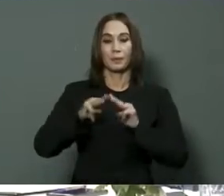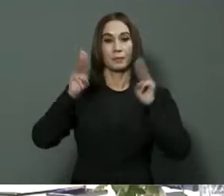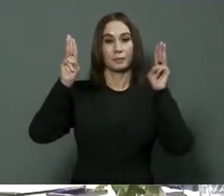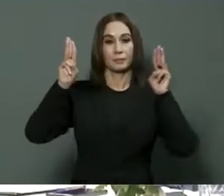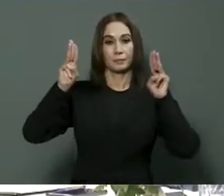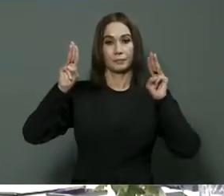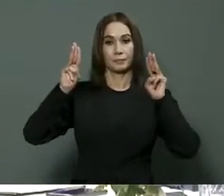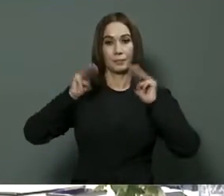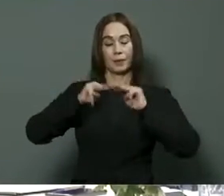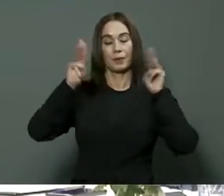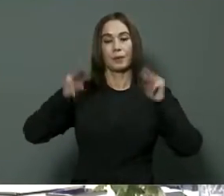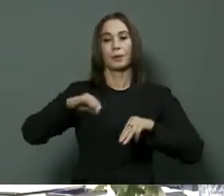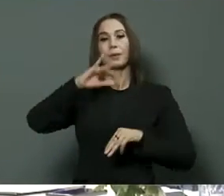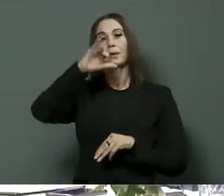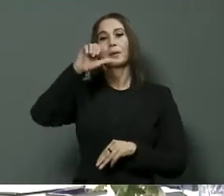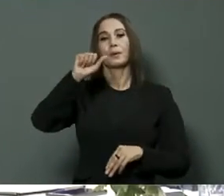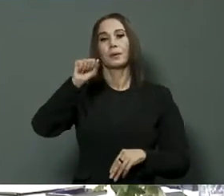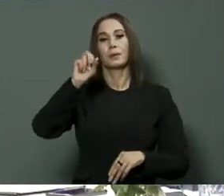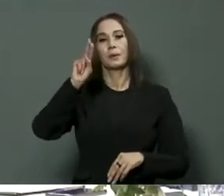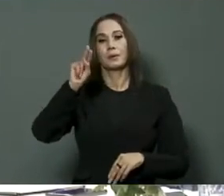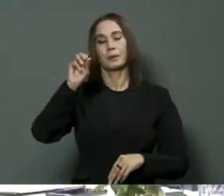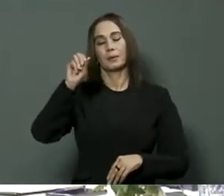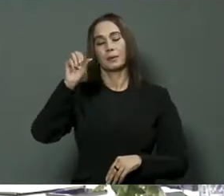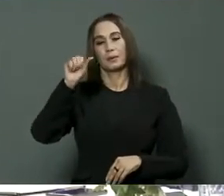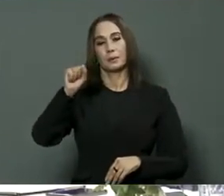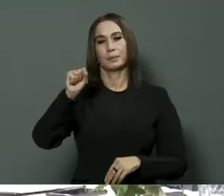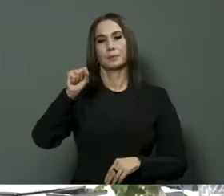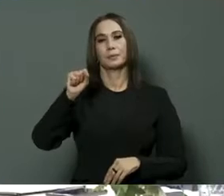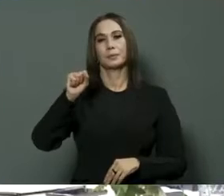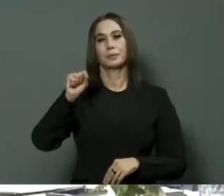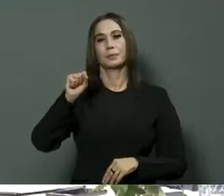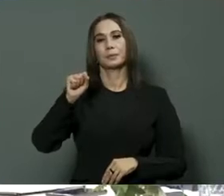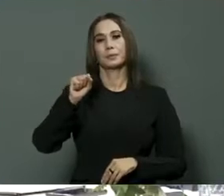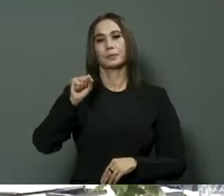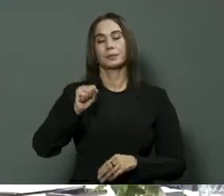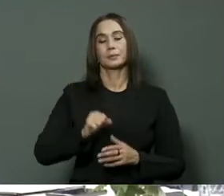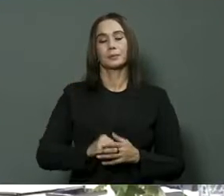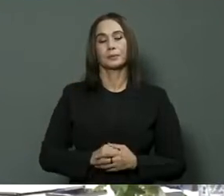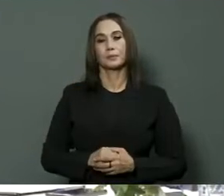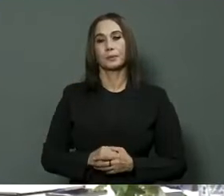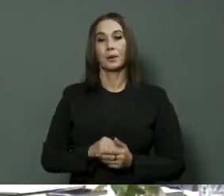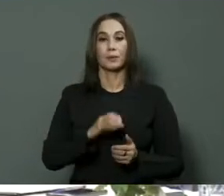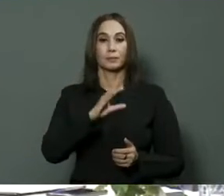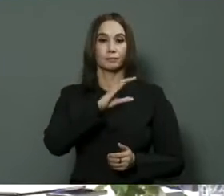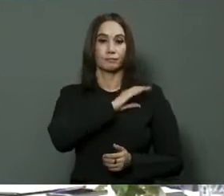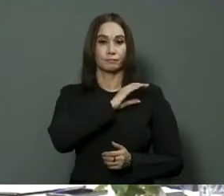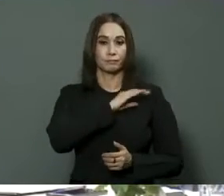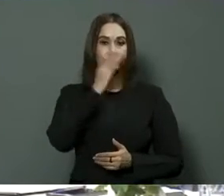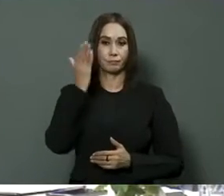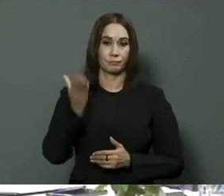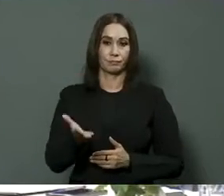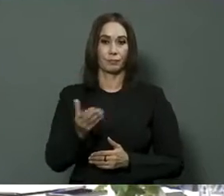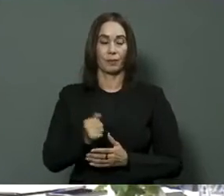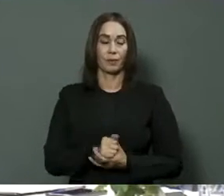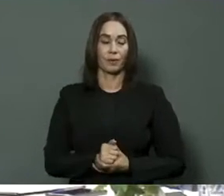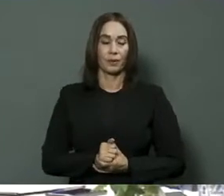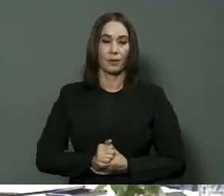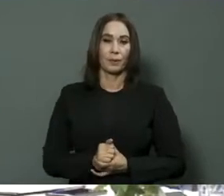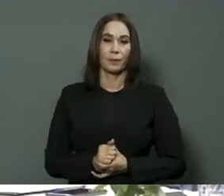ministro Jesús Vázquez de Interior y Policía,